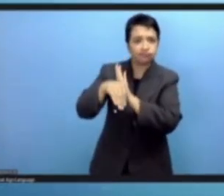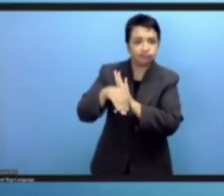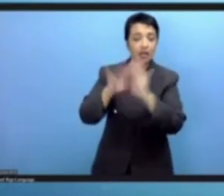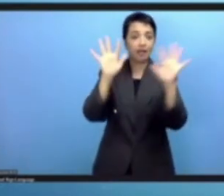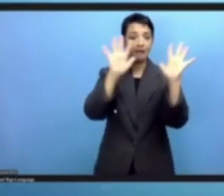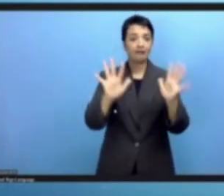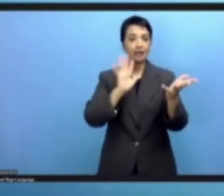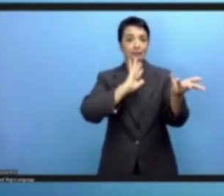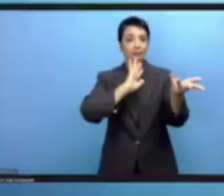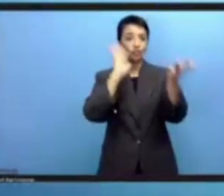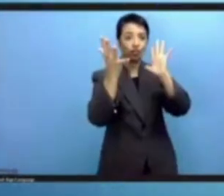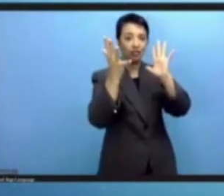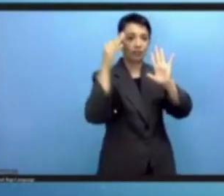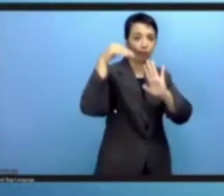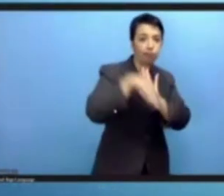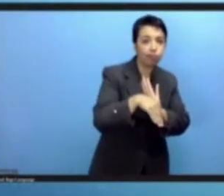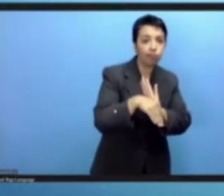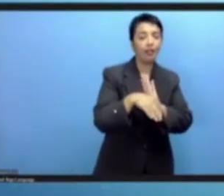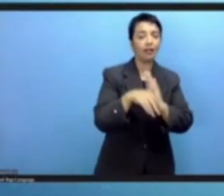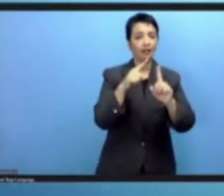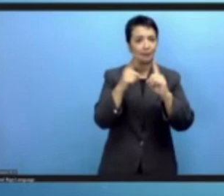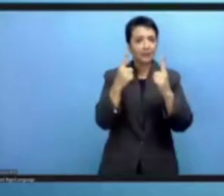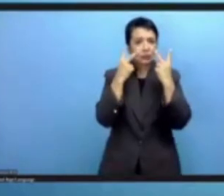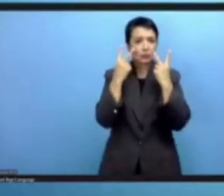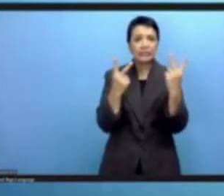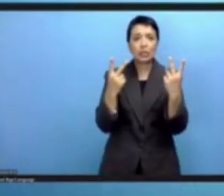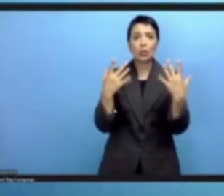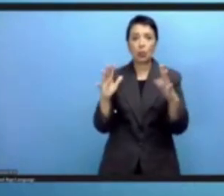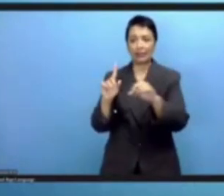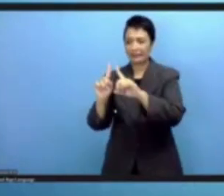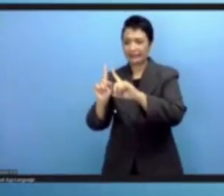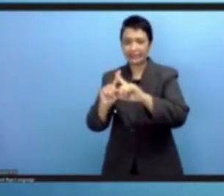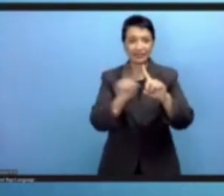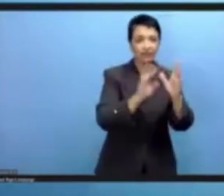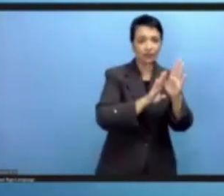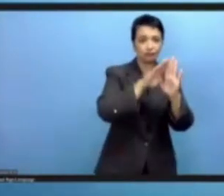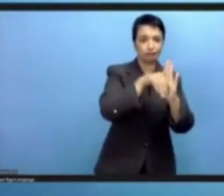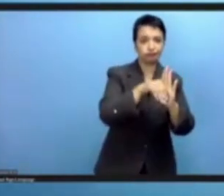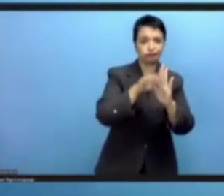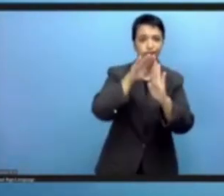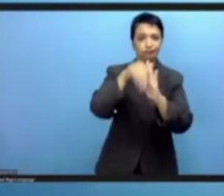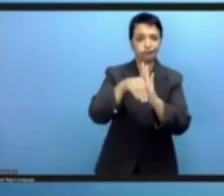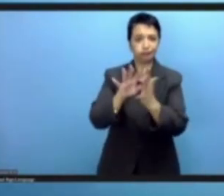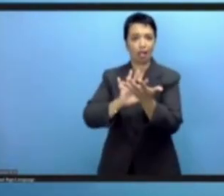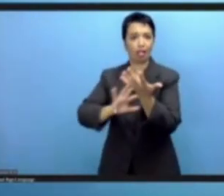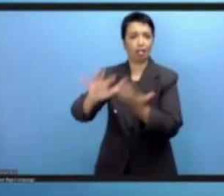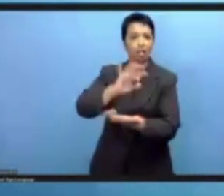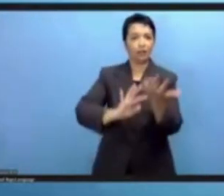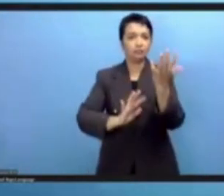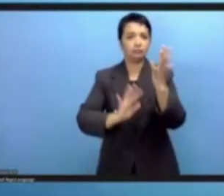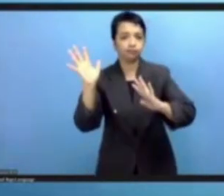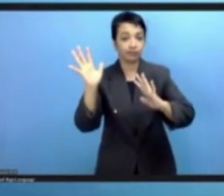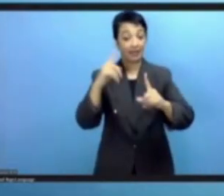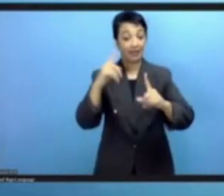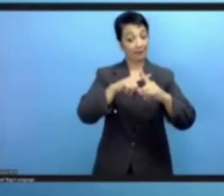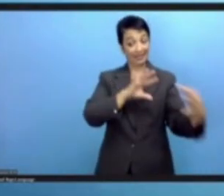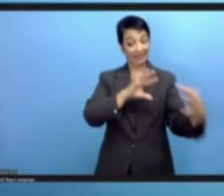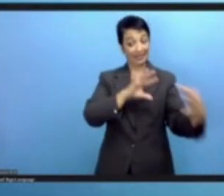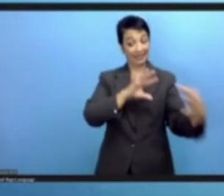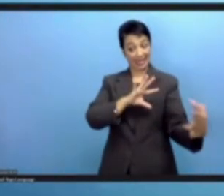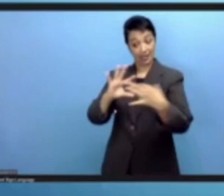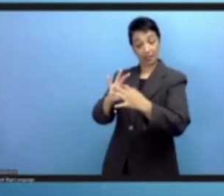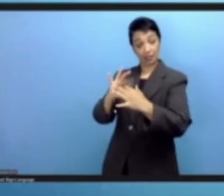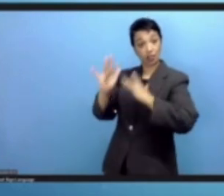séptima edición se da en el que los efectos exacerbados de una crisis global que se superpone con la debilidad